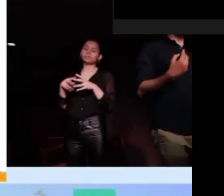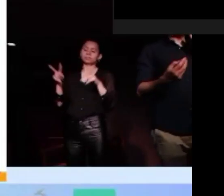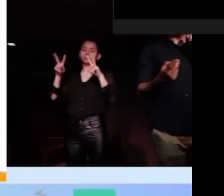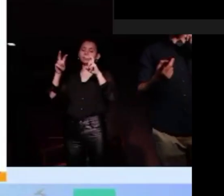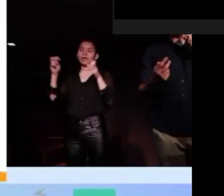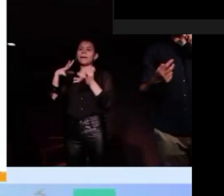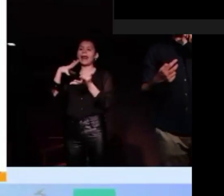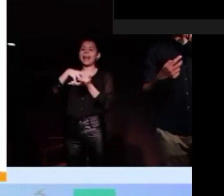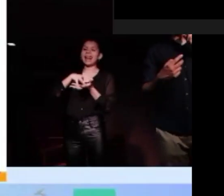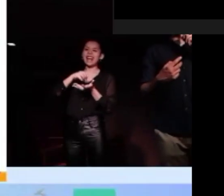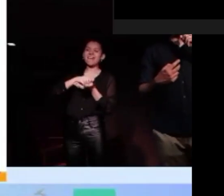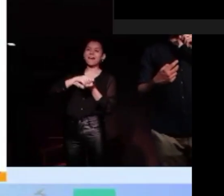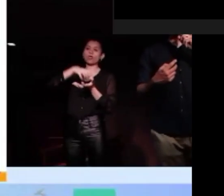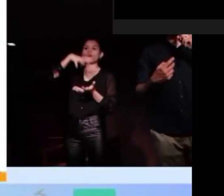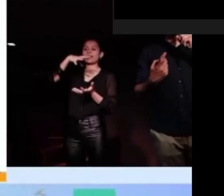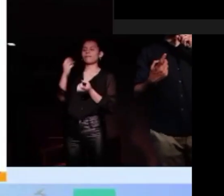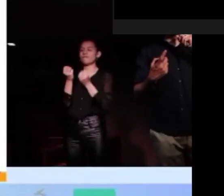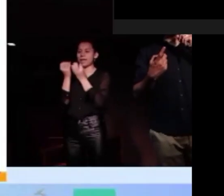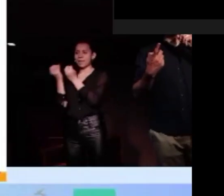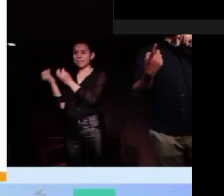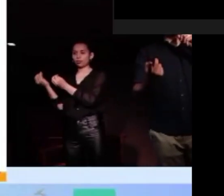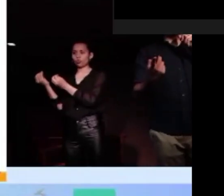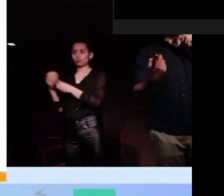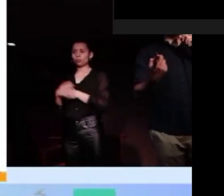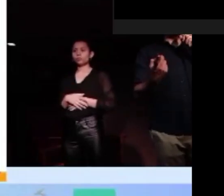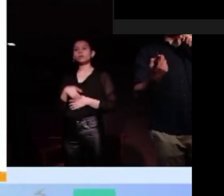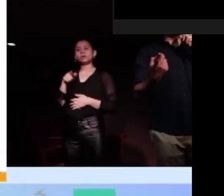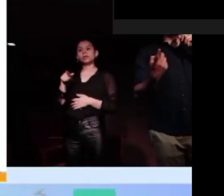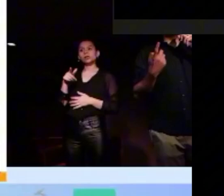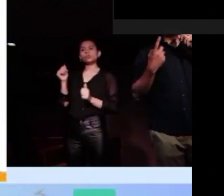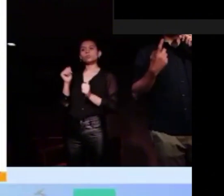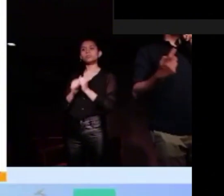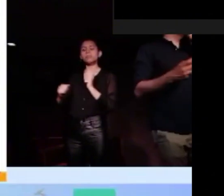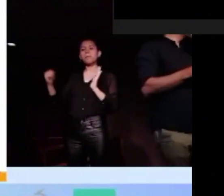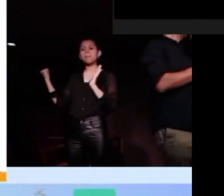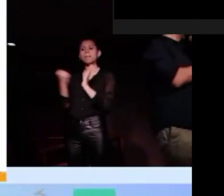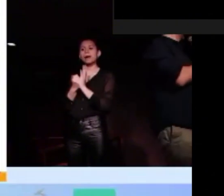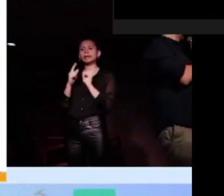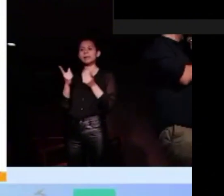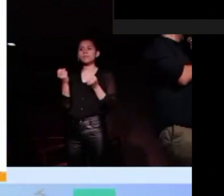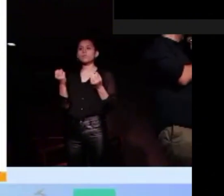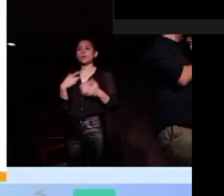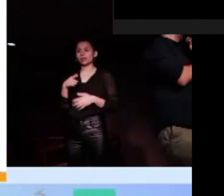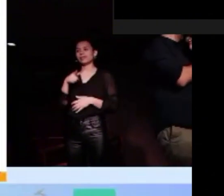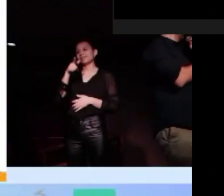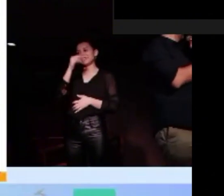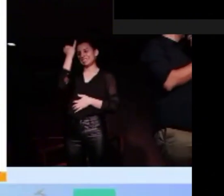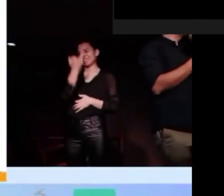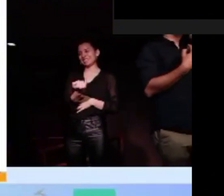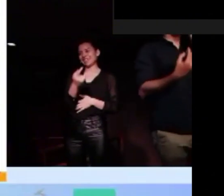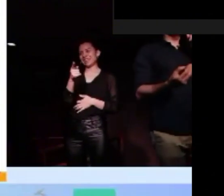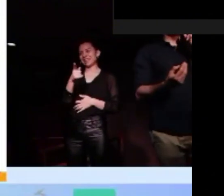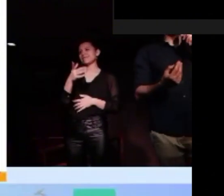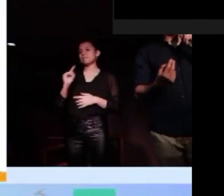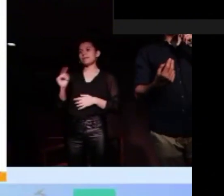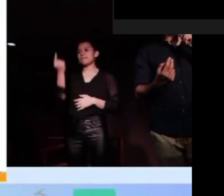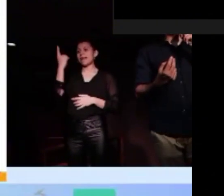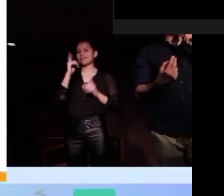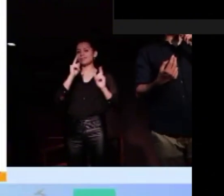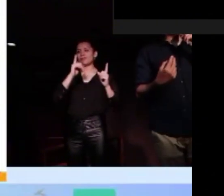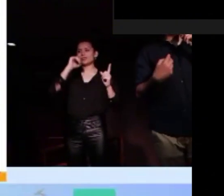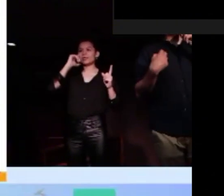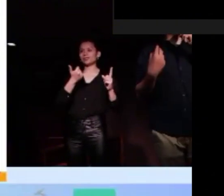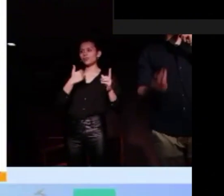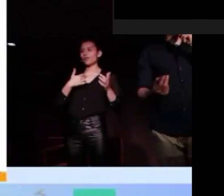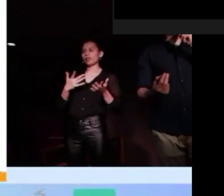fue un hito también para nosotros, porque Cecilia Alonso fue la primera profesora sorda designada por el Consejo